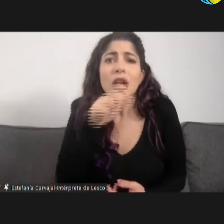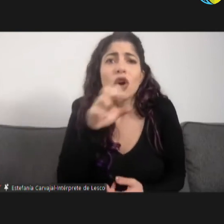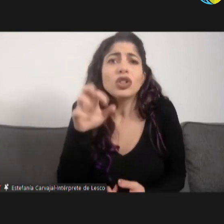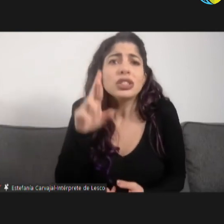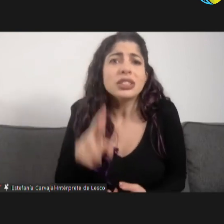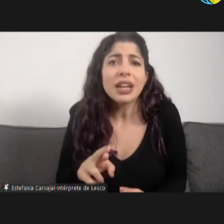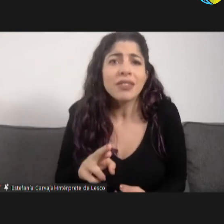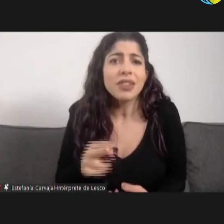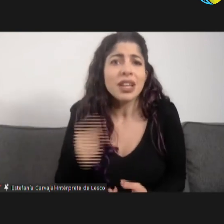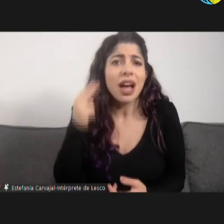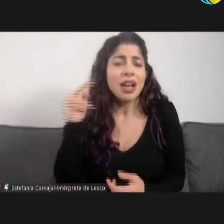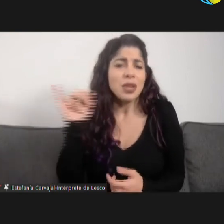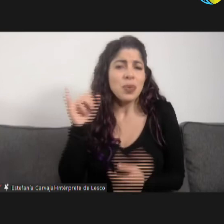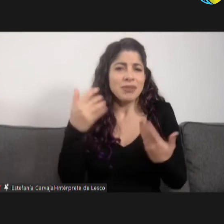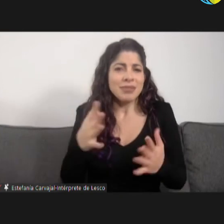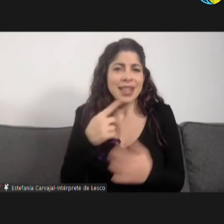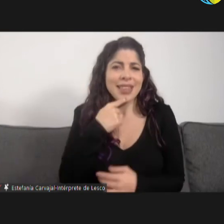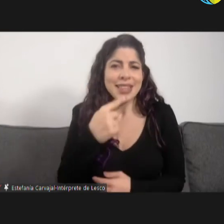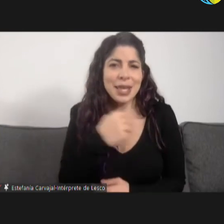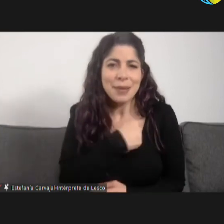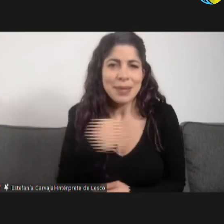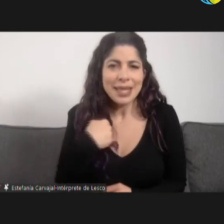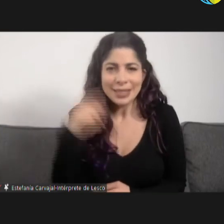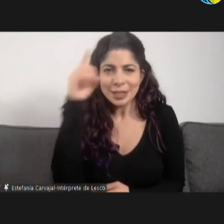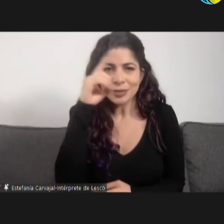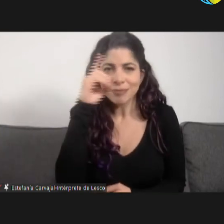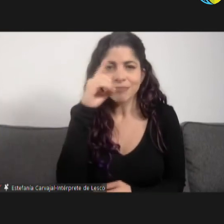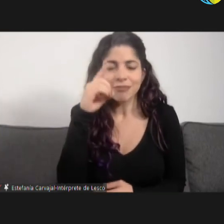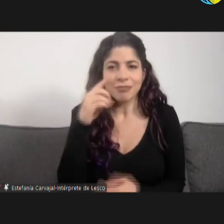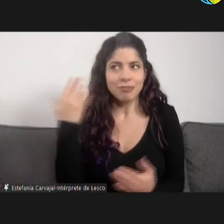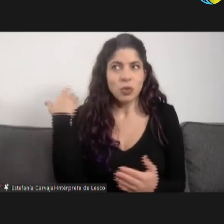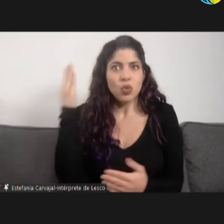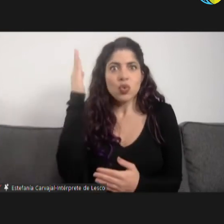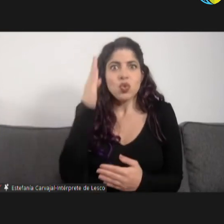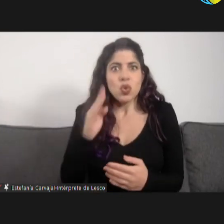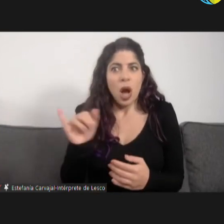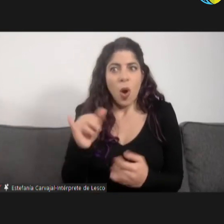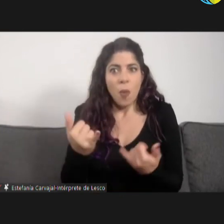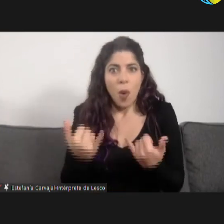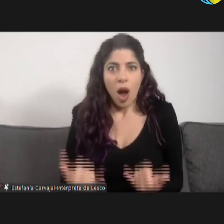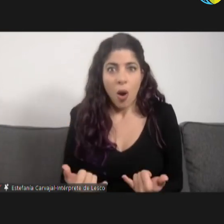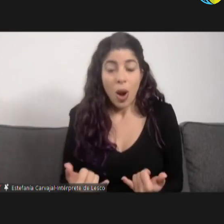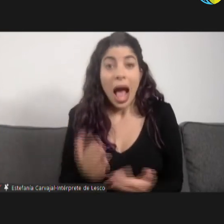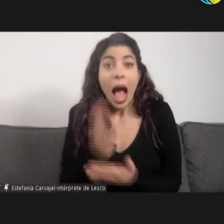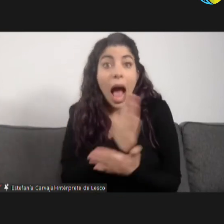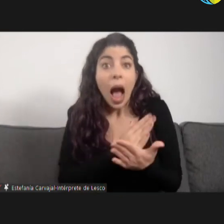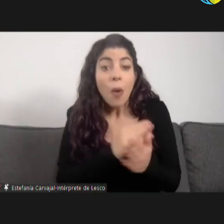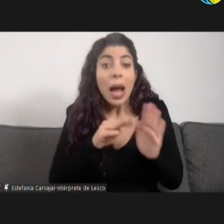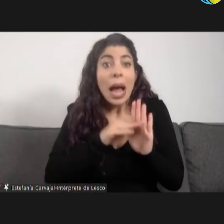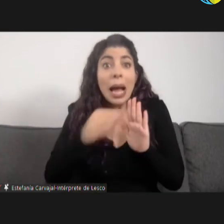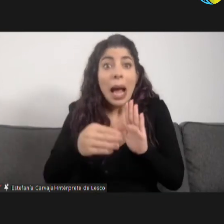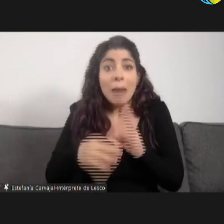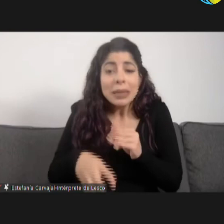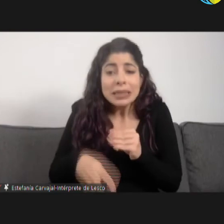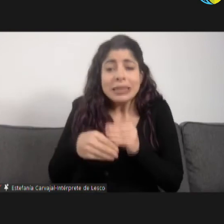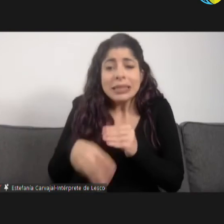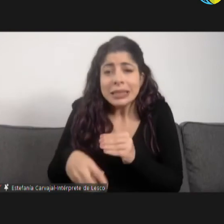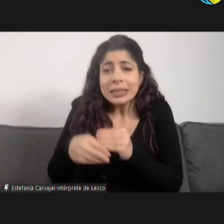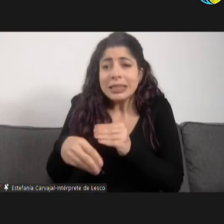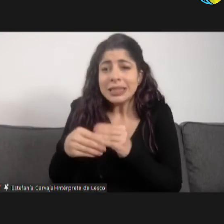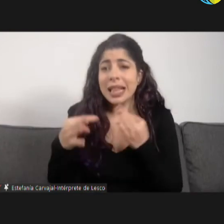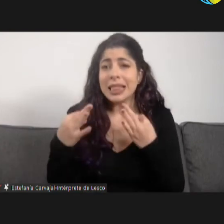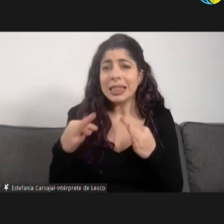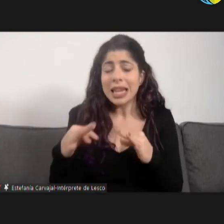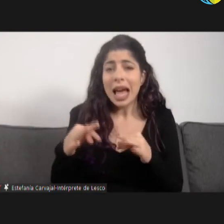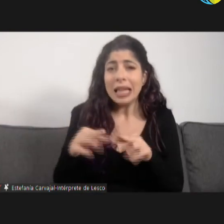igual que lo menciona el ministro Salas. Y a pesar del aumento de camas que estamos tratando de hacer